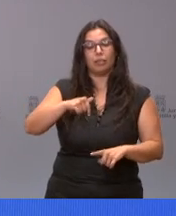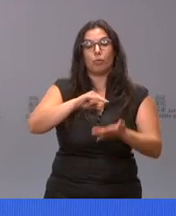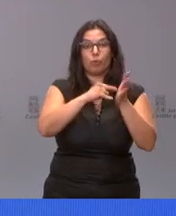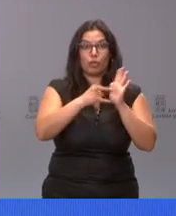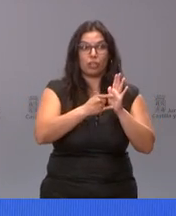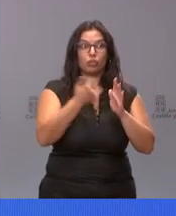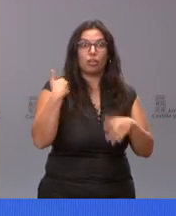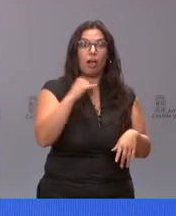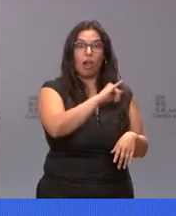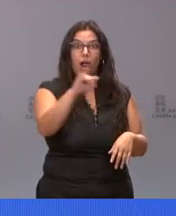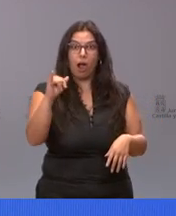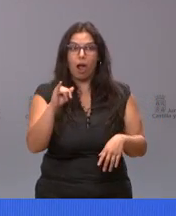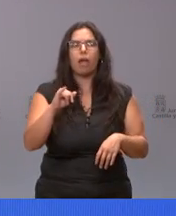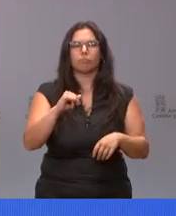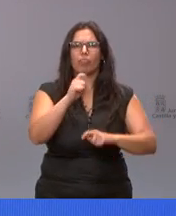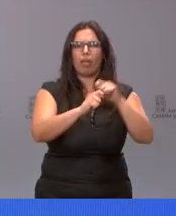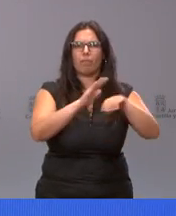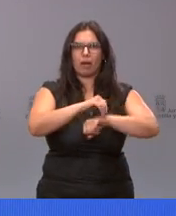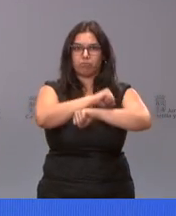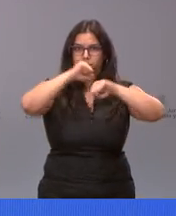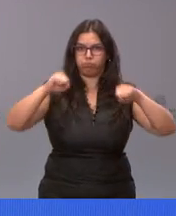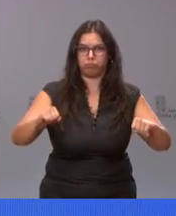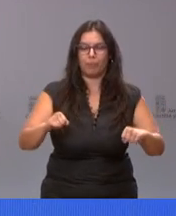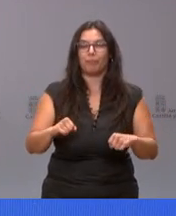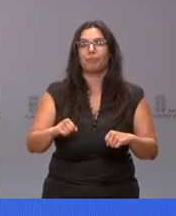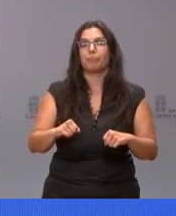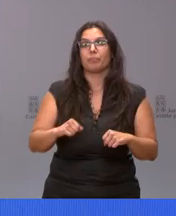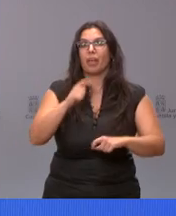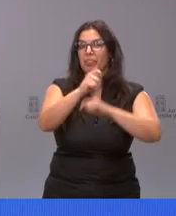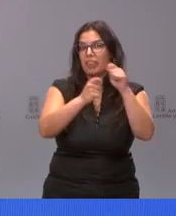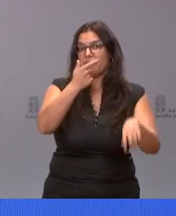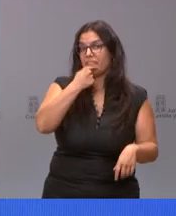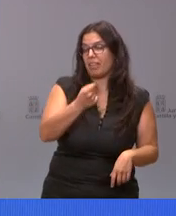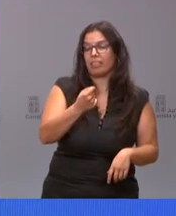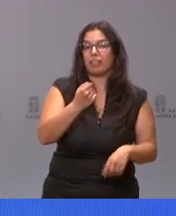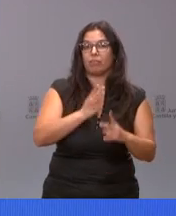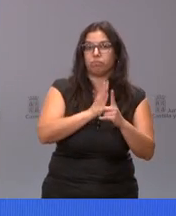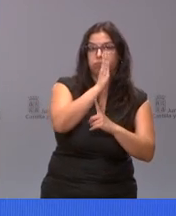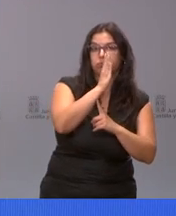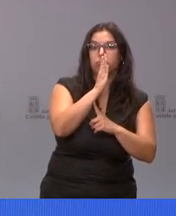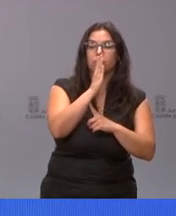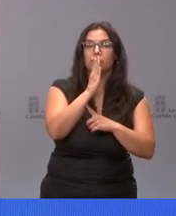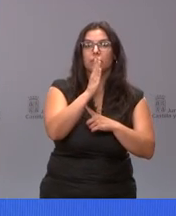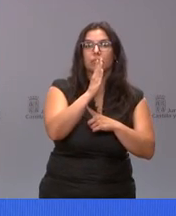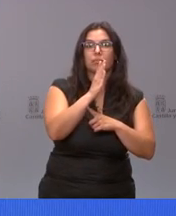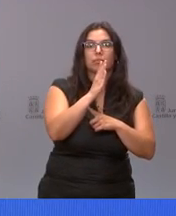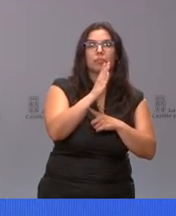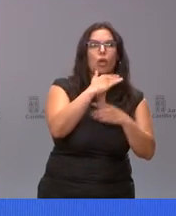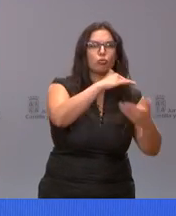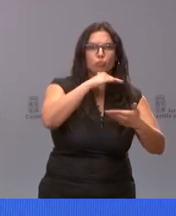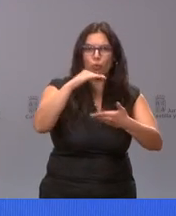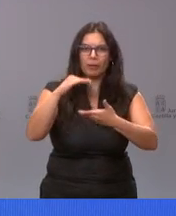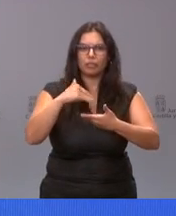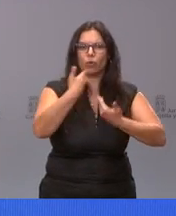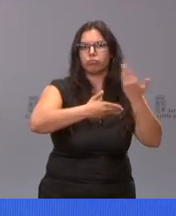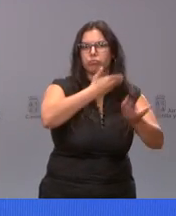proyectos ya implantados o en proceso, facilitando, por un lado, la fluidez de la cadena de suministros en el